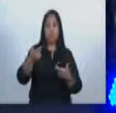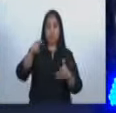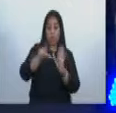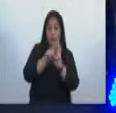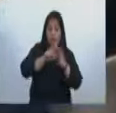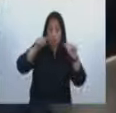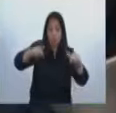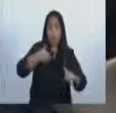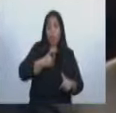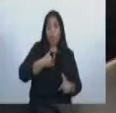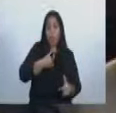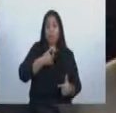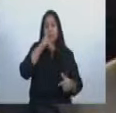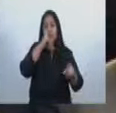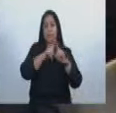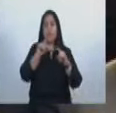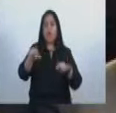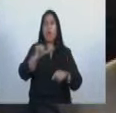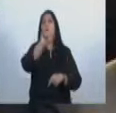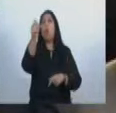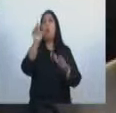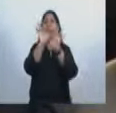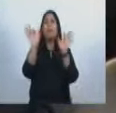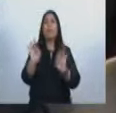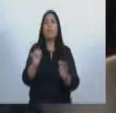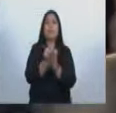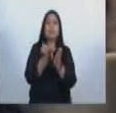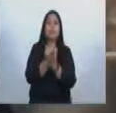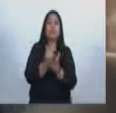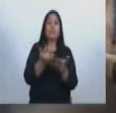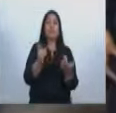que necesariamente buscarle otra forma